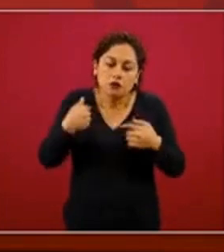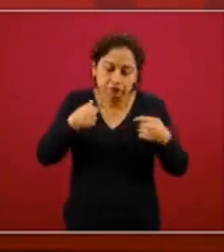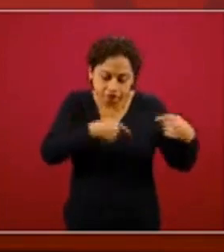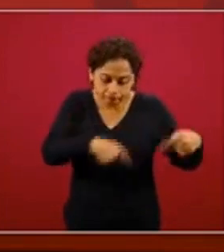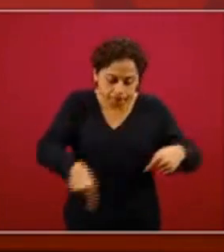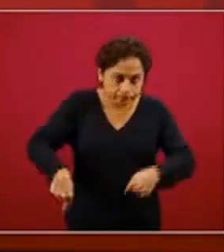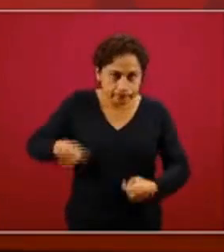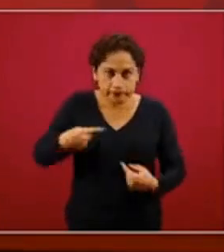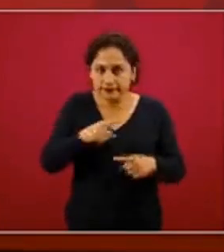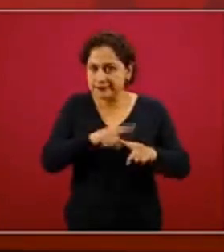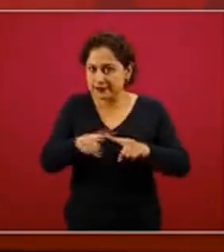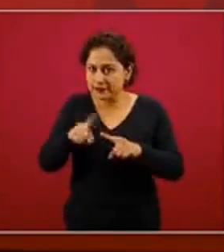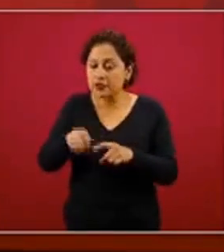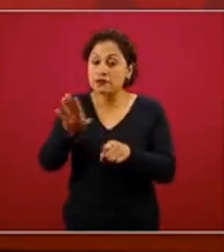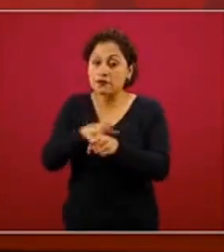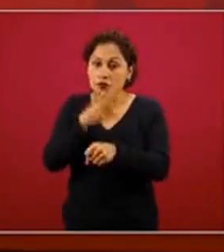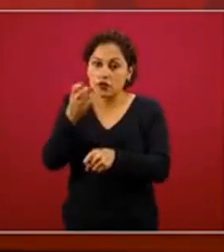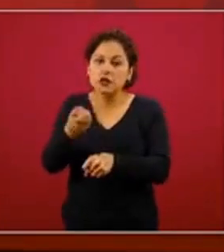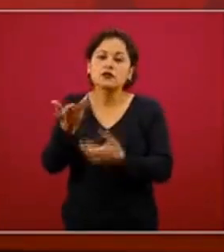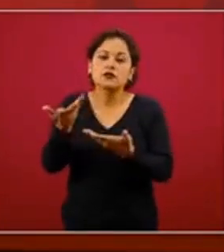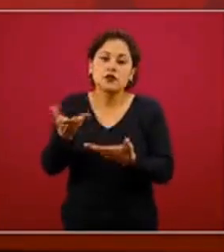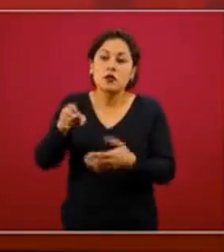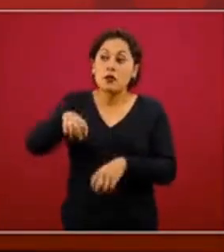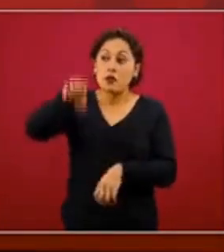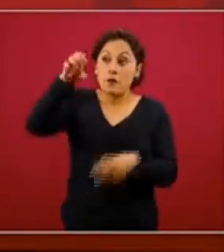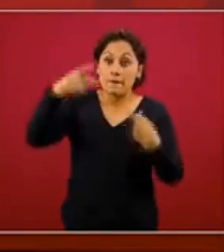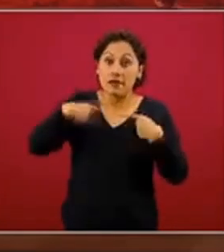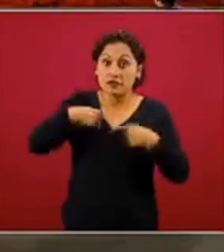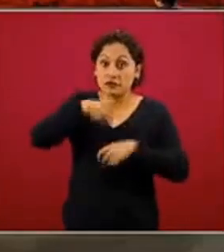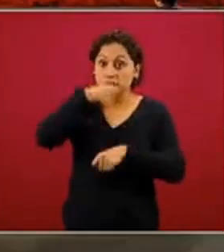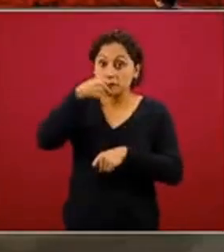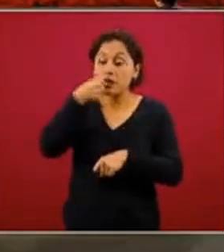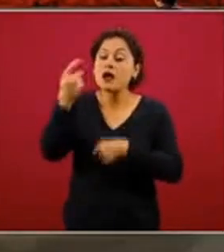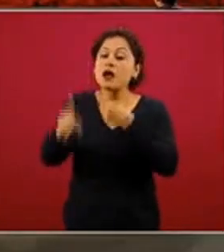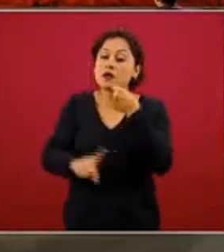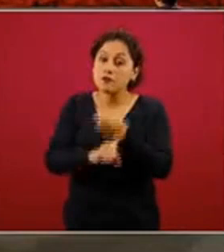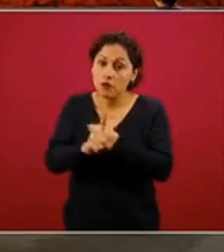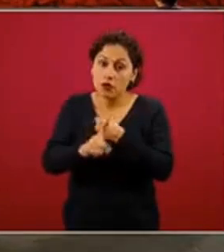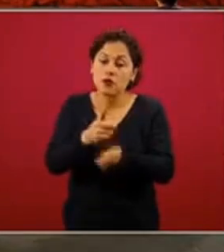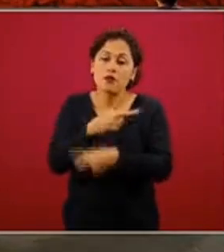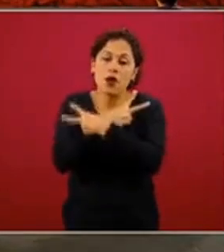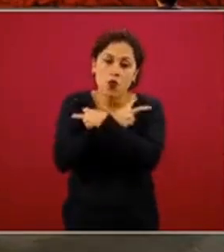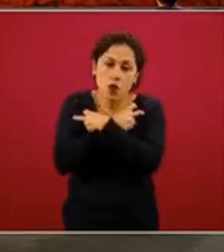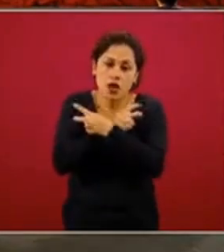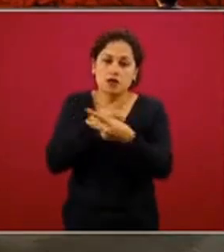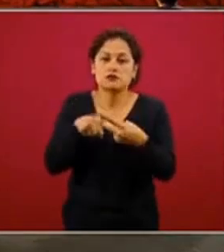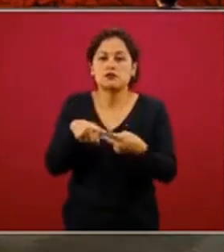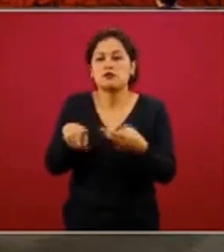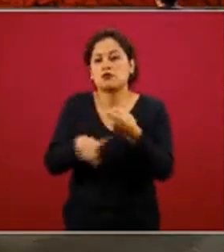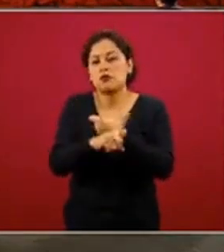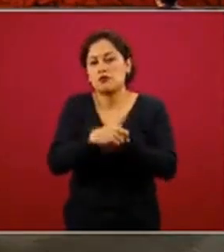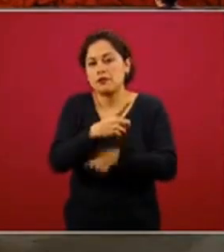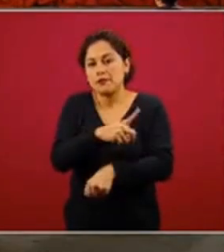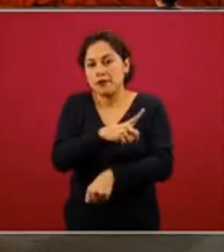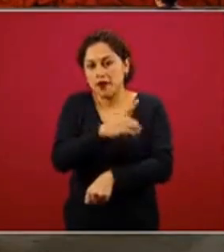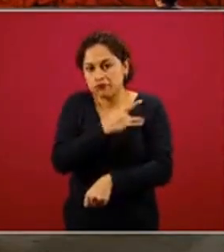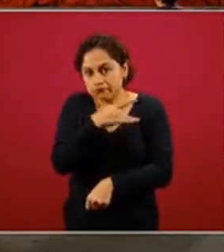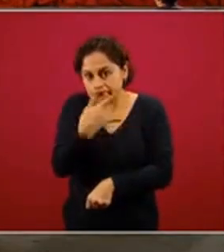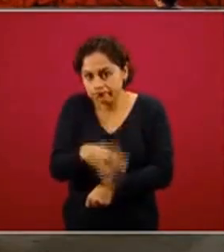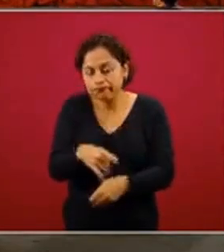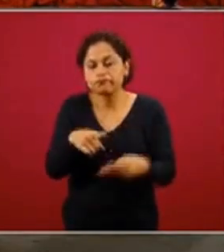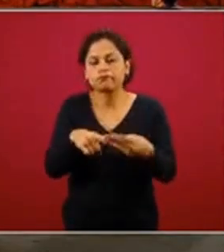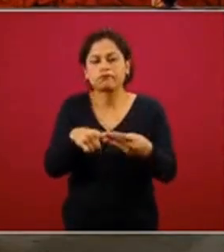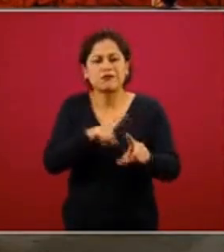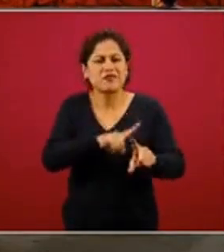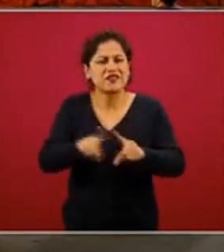sí hay problemas óseos, problemas musculares, problemas del corazón y de otros tejidos, pero